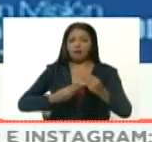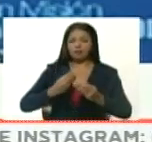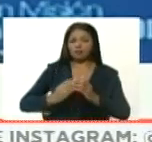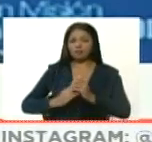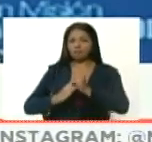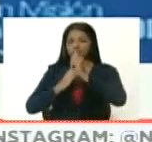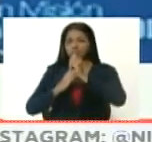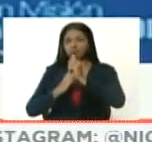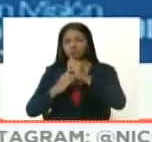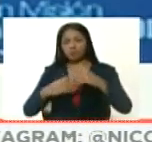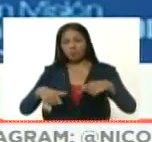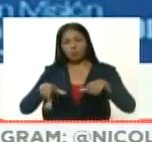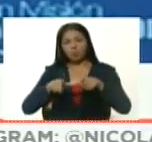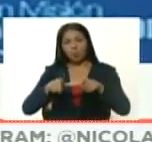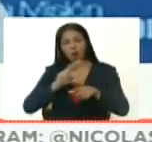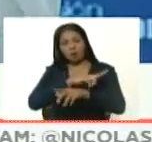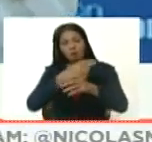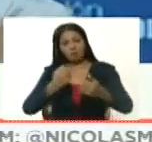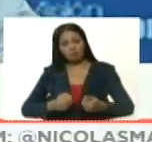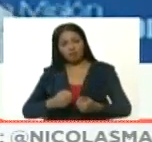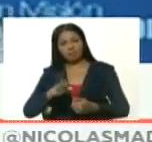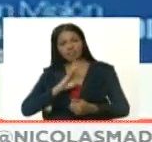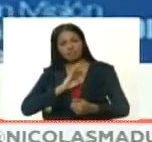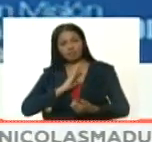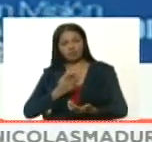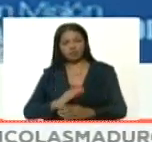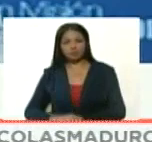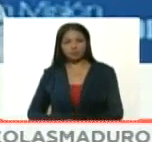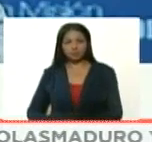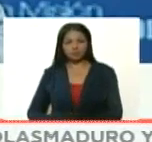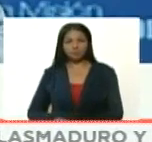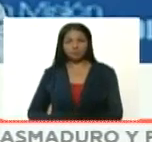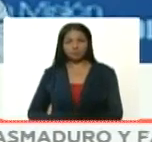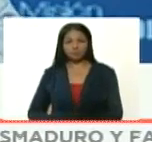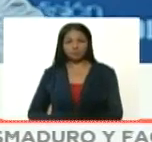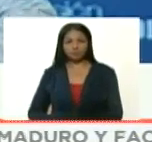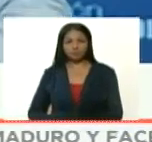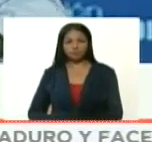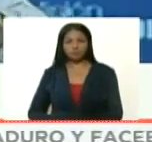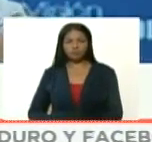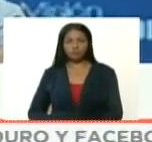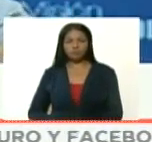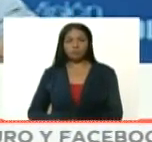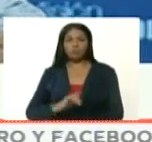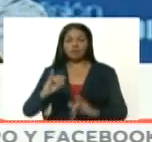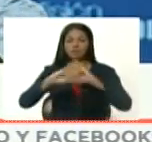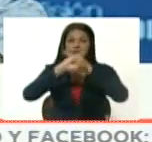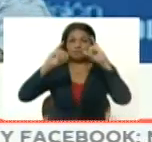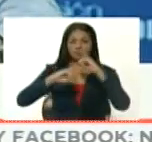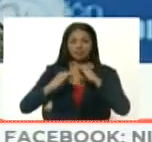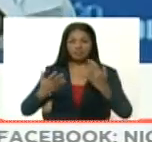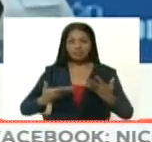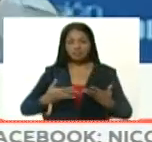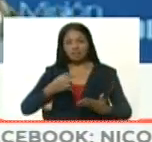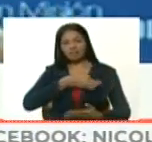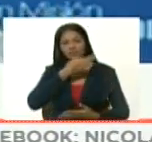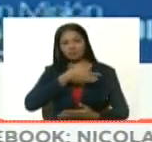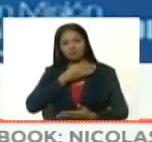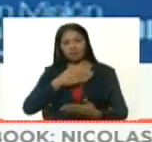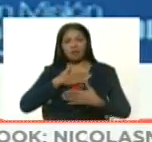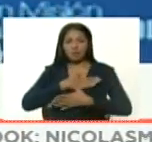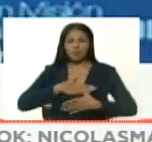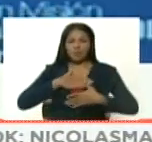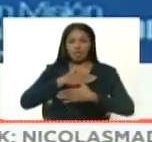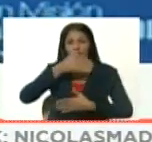una trinchera del poder popular para la felicidad social, para el bienestar